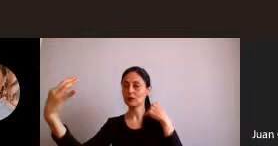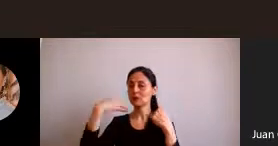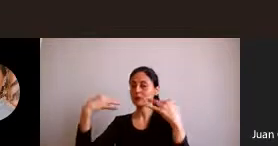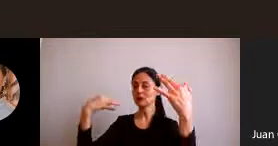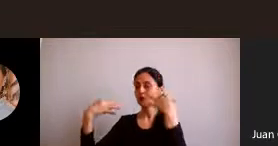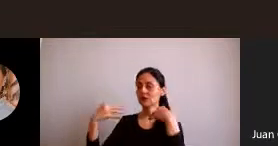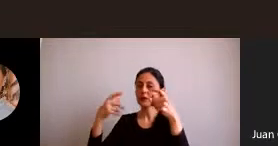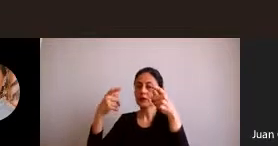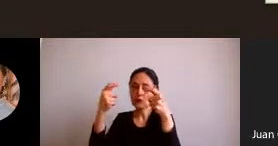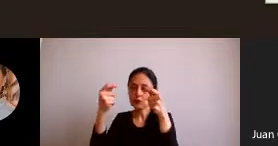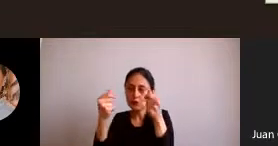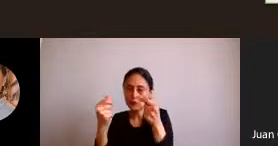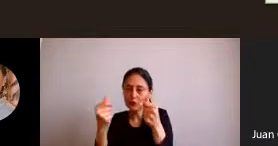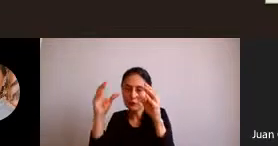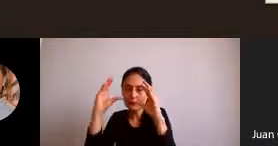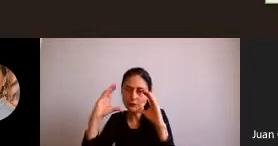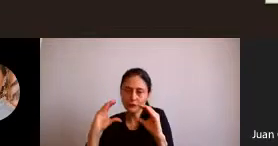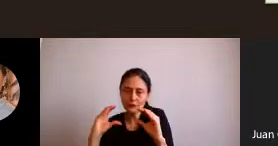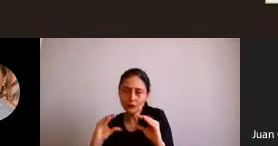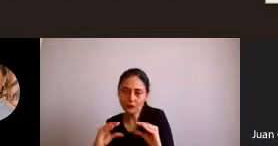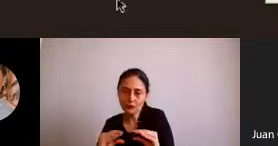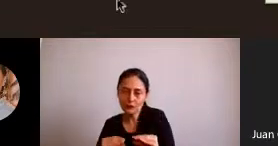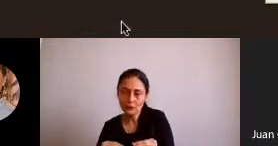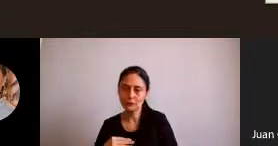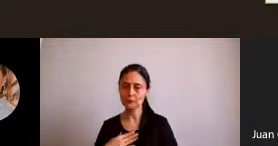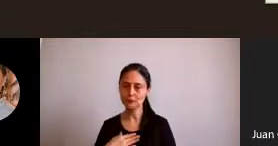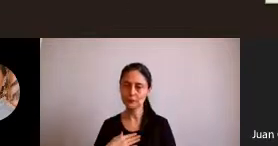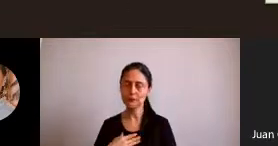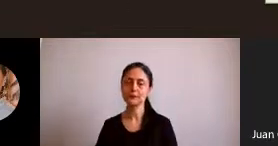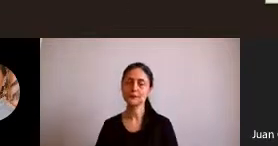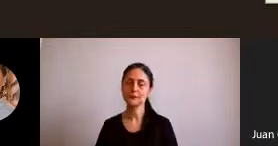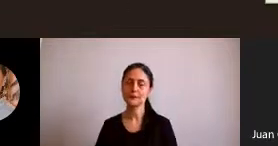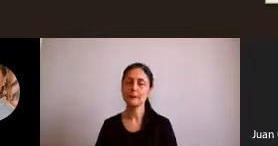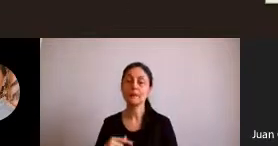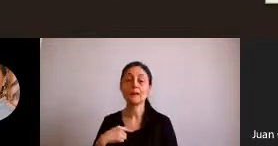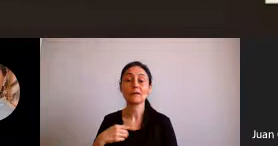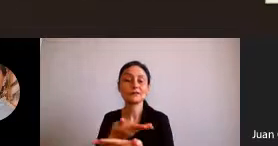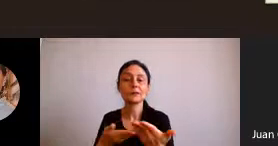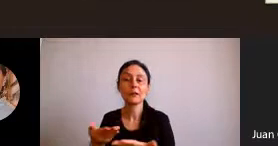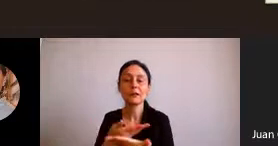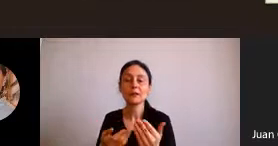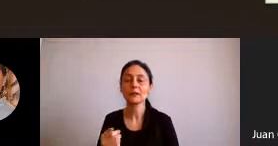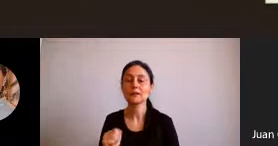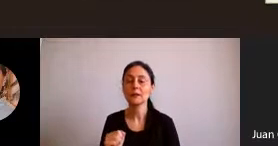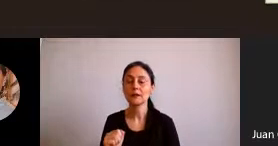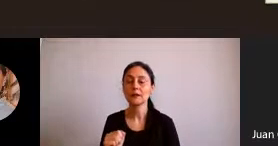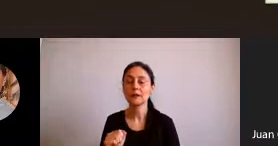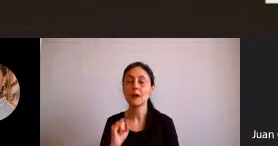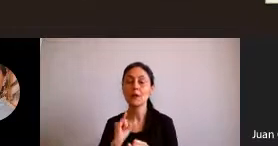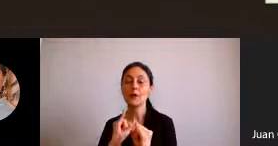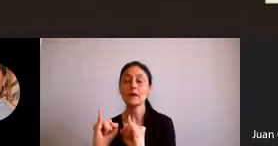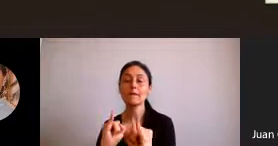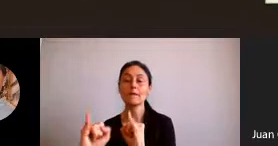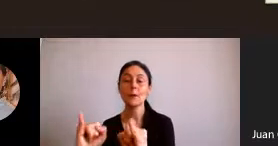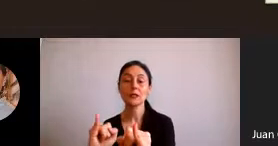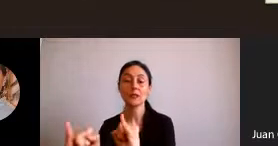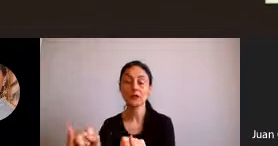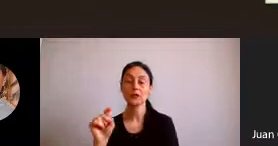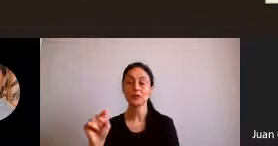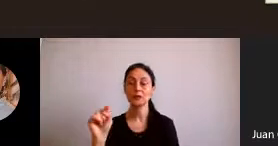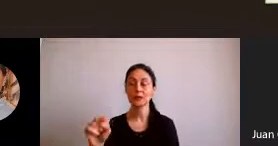personas, ¿ya? Aquí yo quería compartirle un poco unos resultados que hicimos el año pasado con los compañeros de trabajo